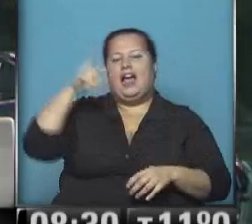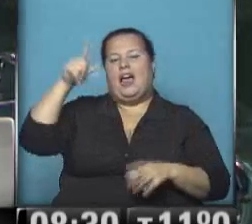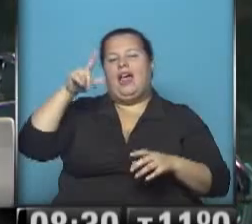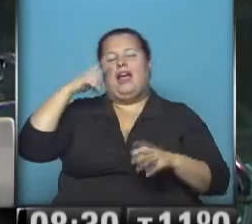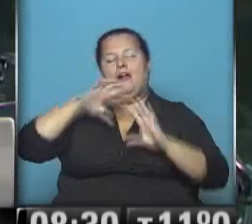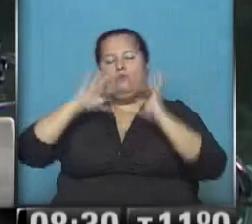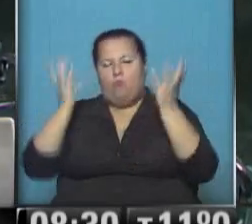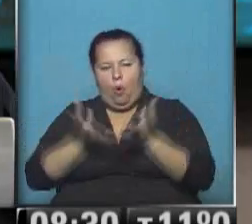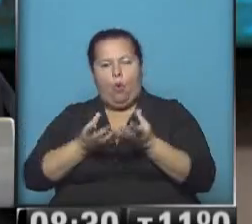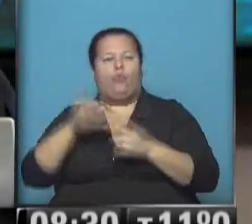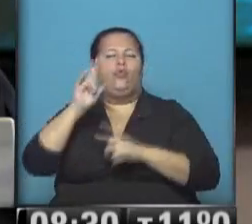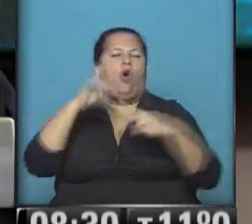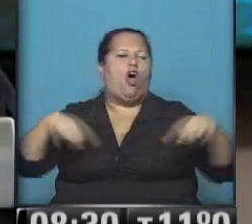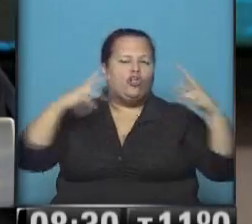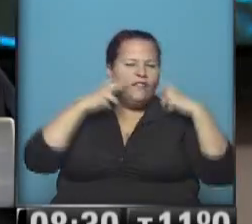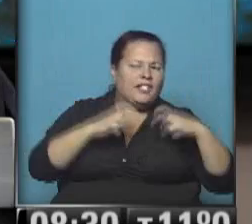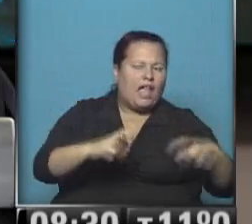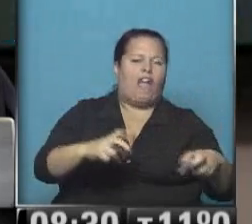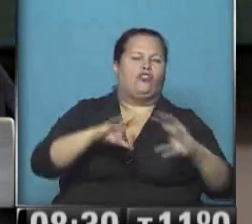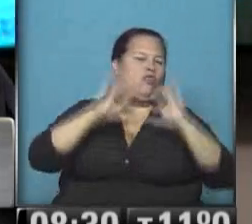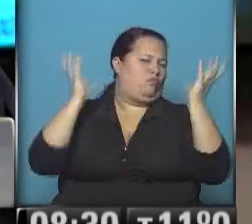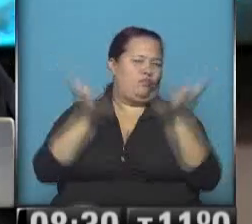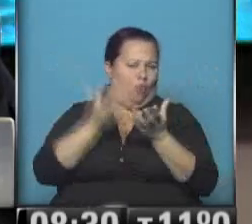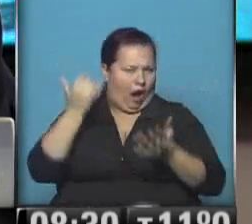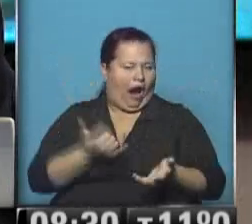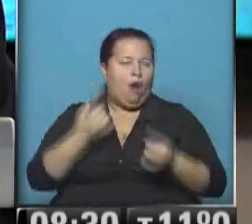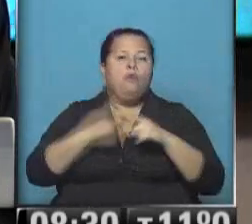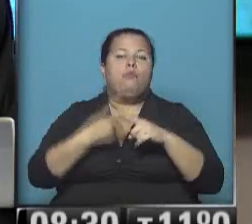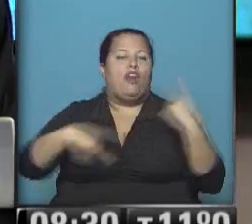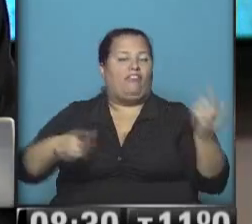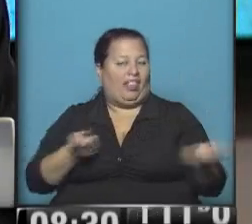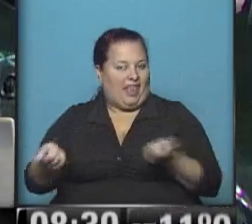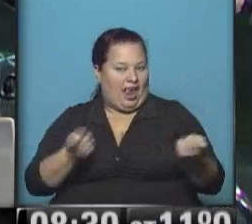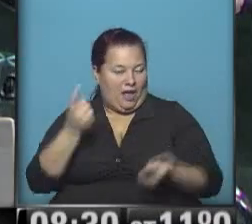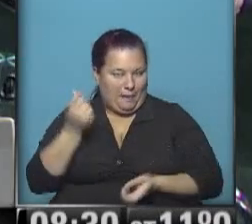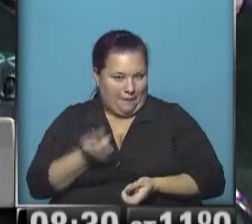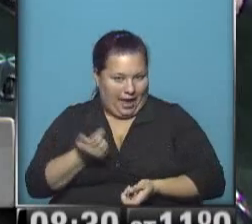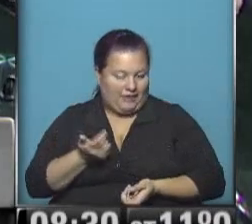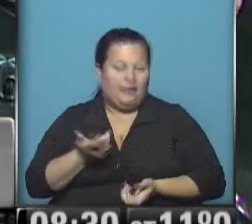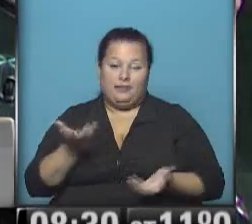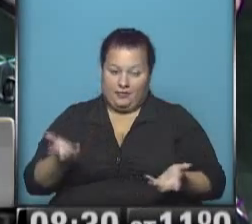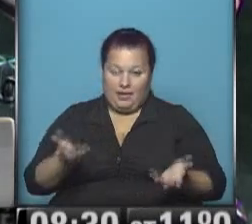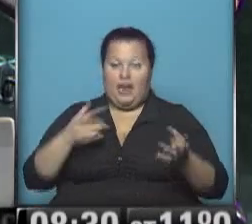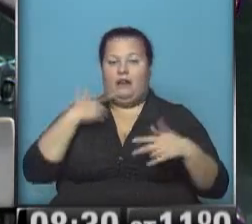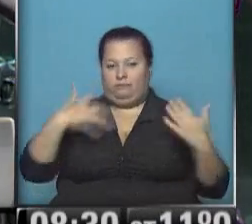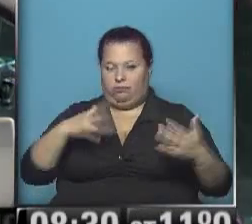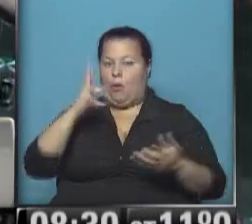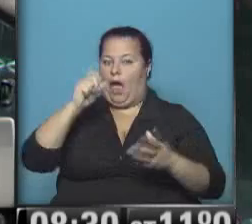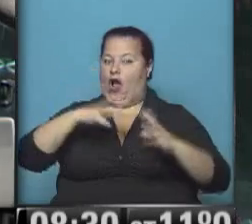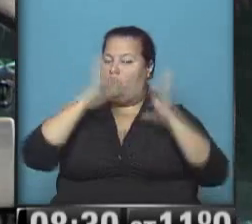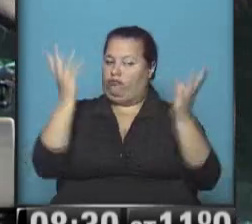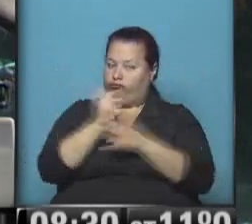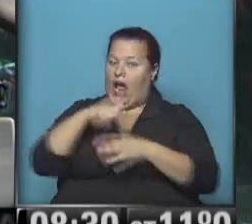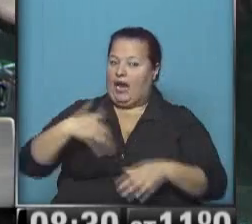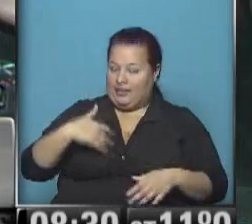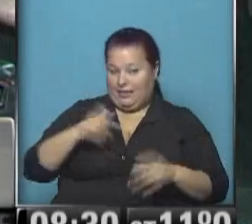plano internacional o muchas investigaciones que hay en el mundo por distintas maniobras financieras así de grandes bancos acá